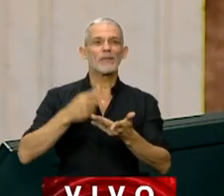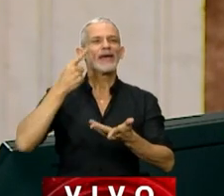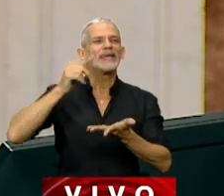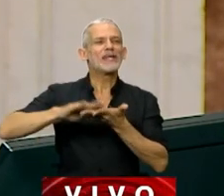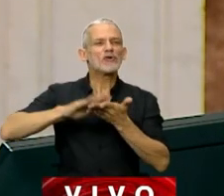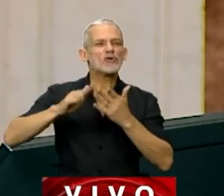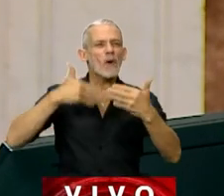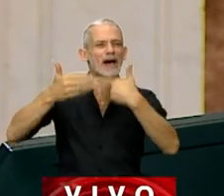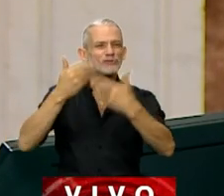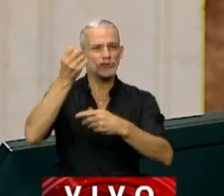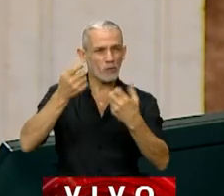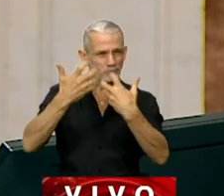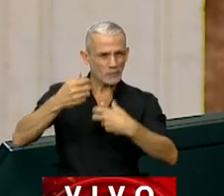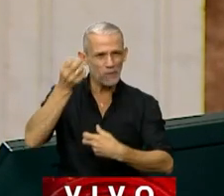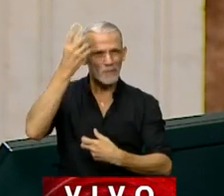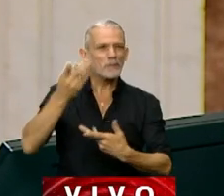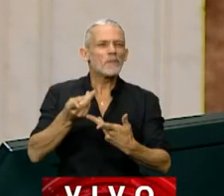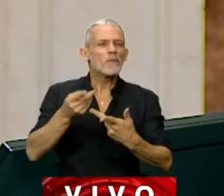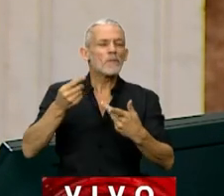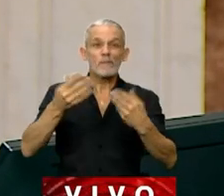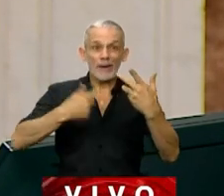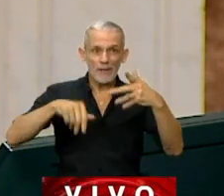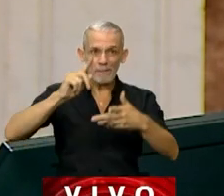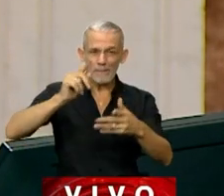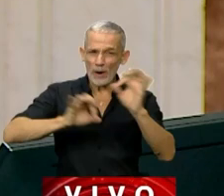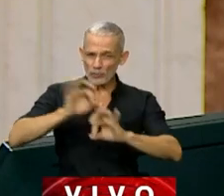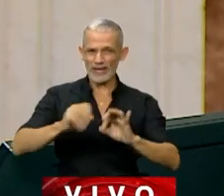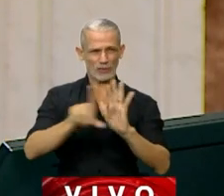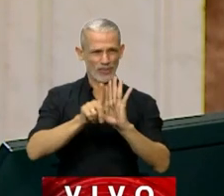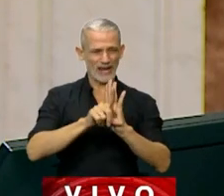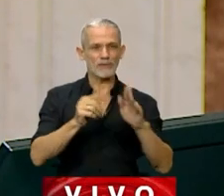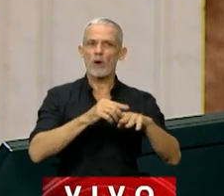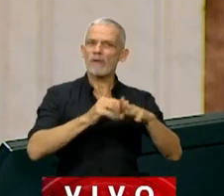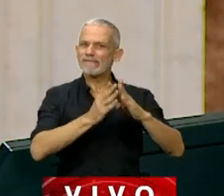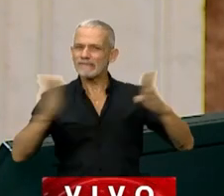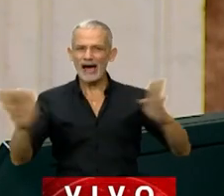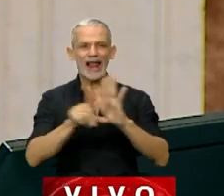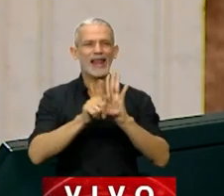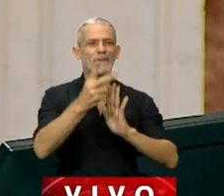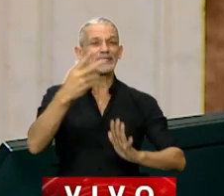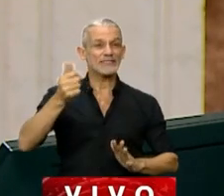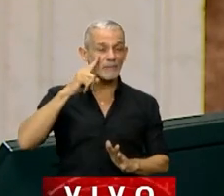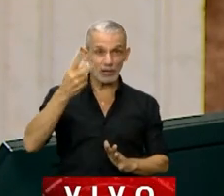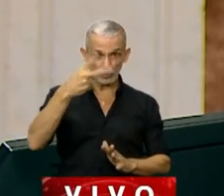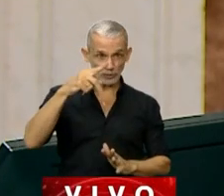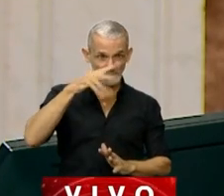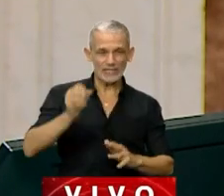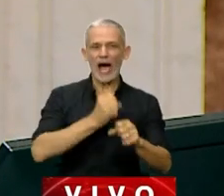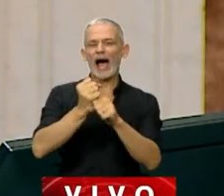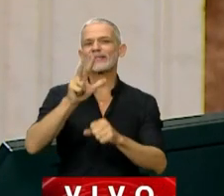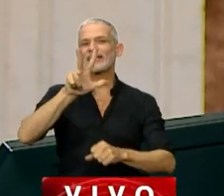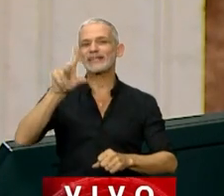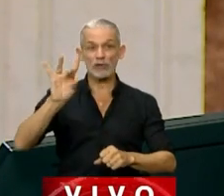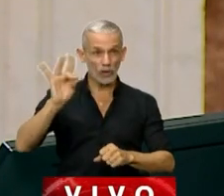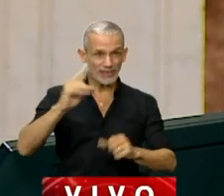Innovación Productiva recaído en el proyecto de ley por el que se prorroga la vigencia de la Ley 26.270 hasta el